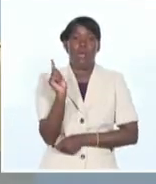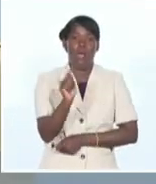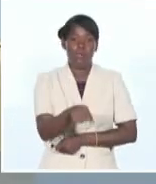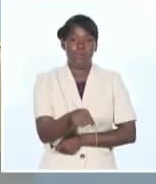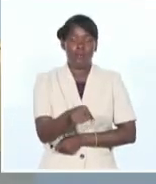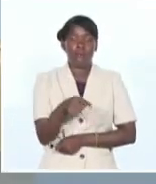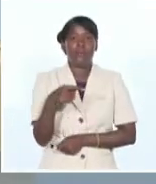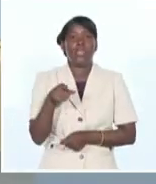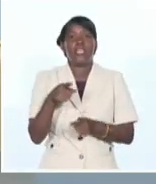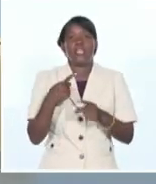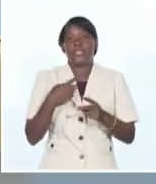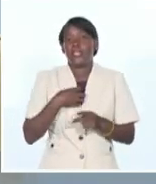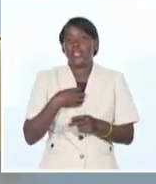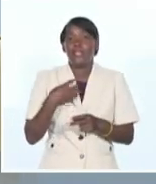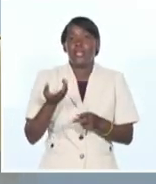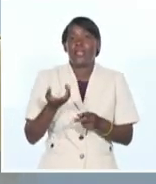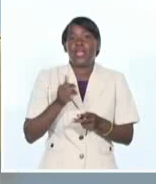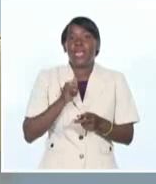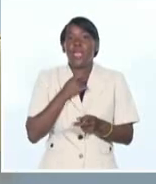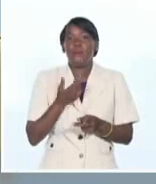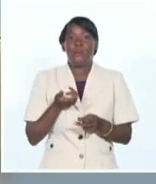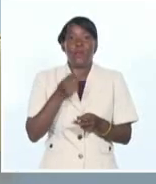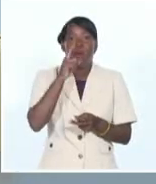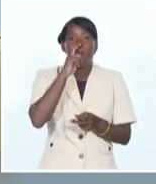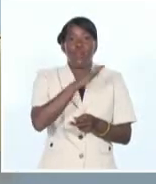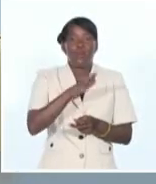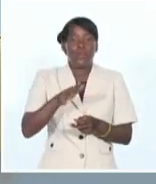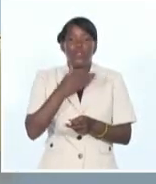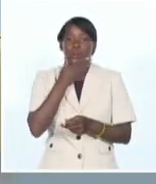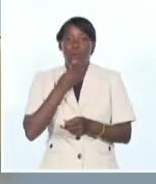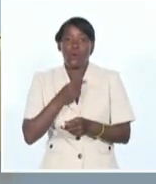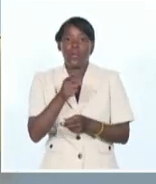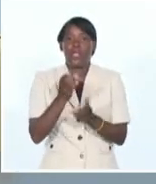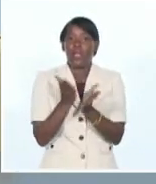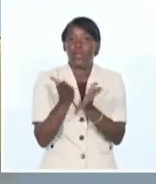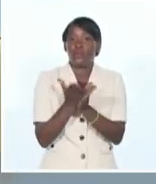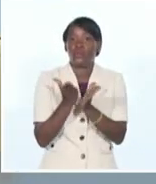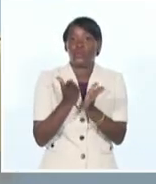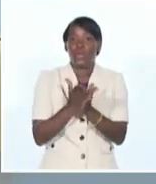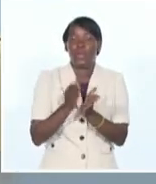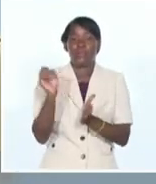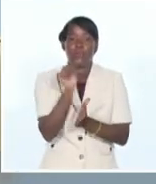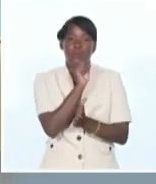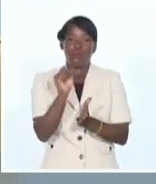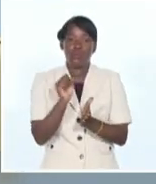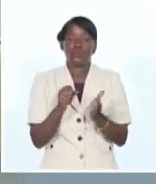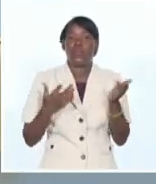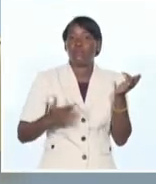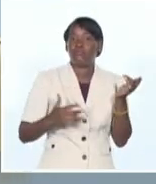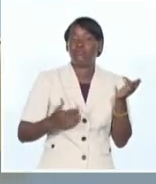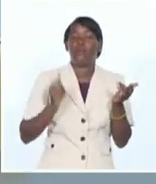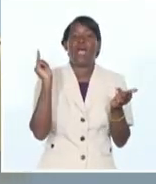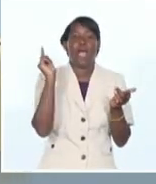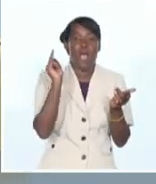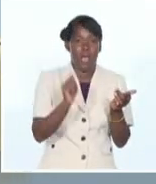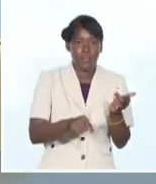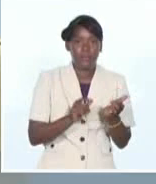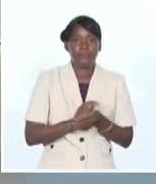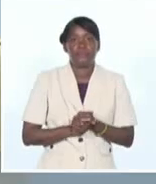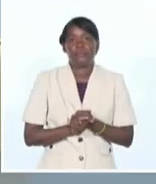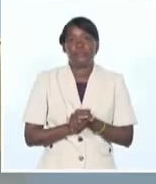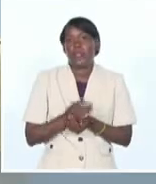instrumentos musicales, los materiales para las artes visuales, asimismo con el circo, el teatro, la danza, el